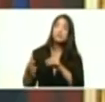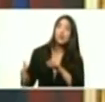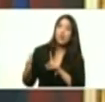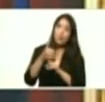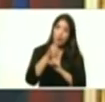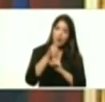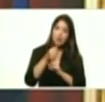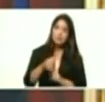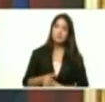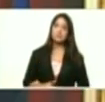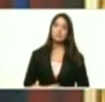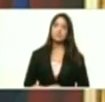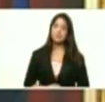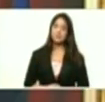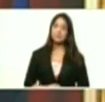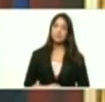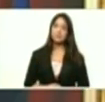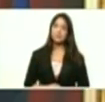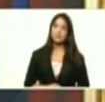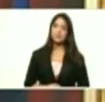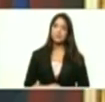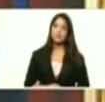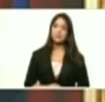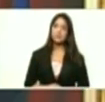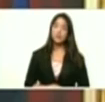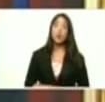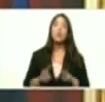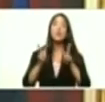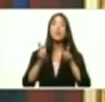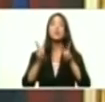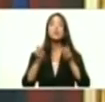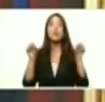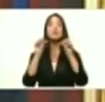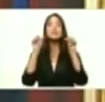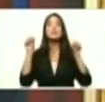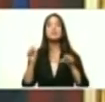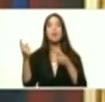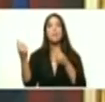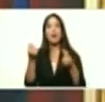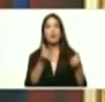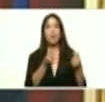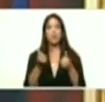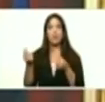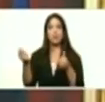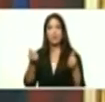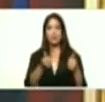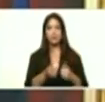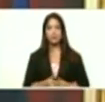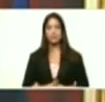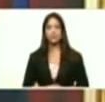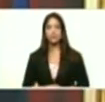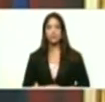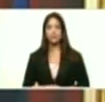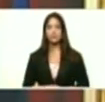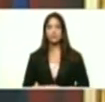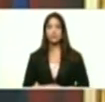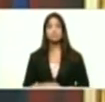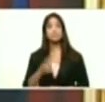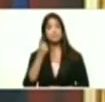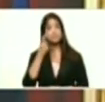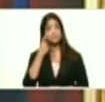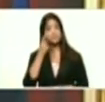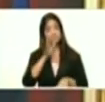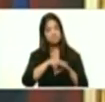lograr crear un nuevo sistema económico nacional. Escuchen,